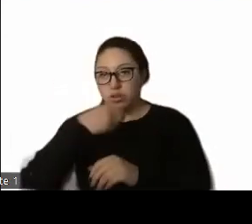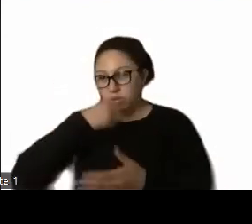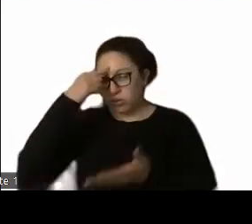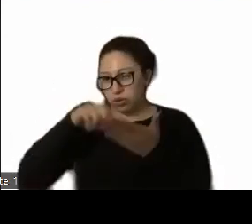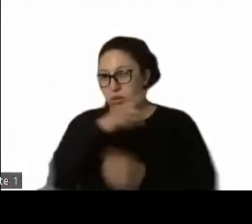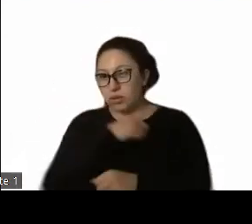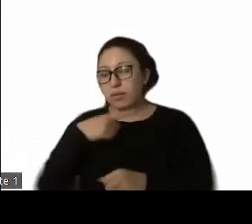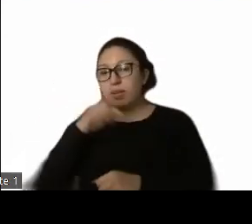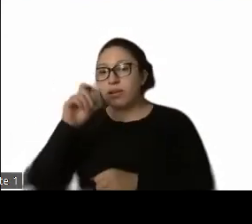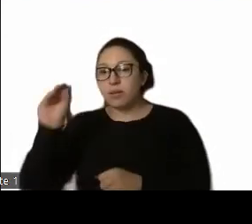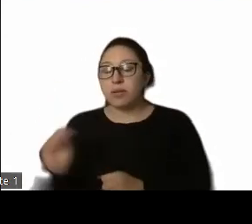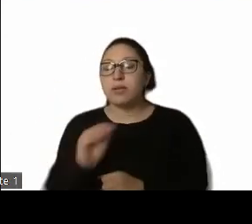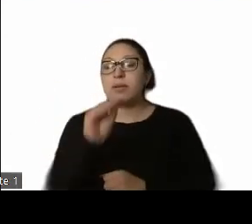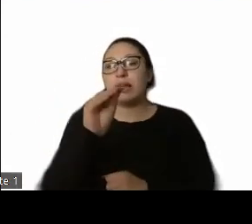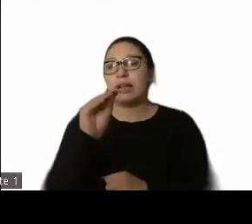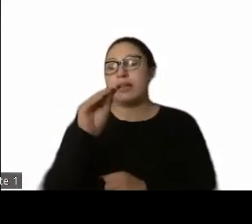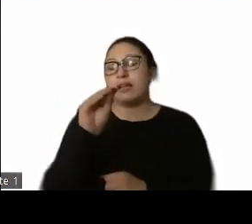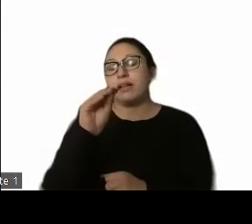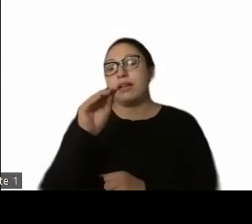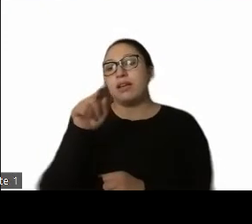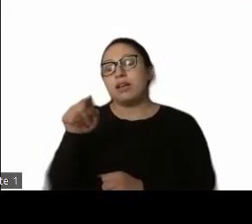de establecerse